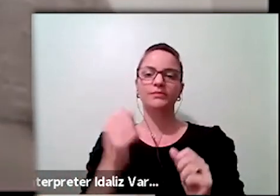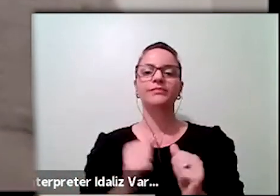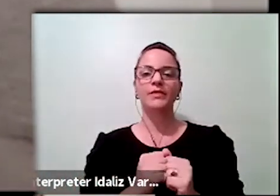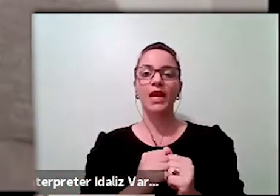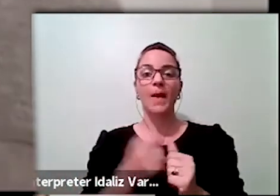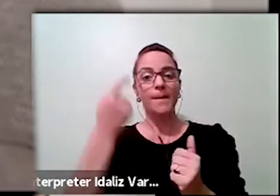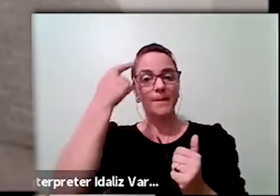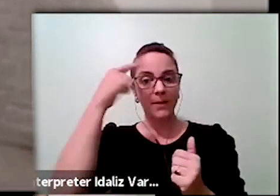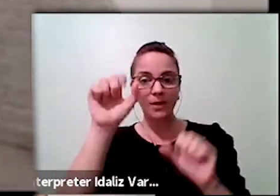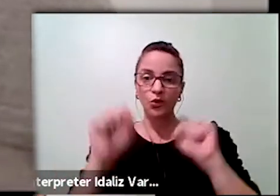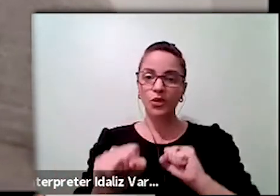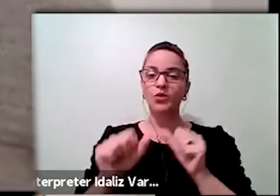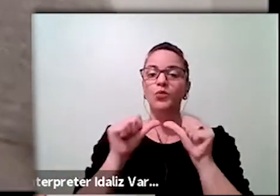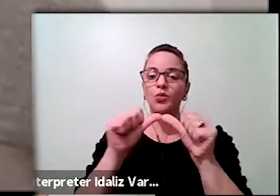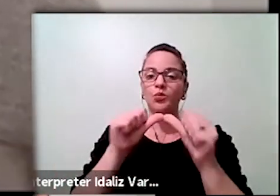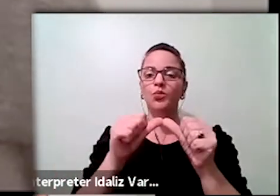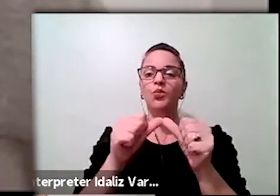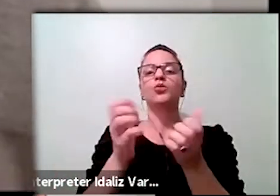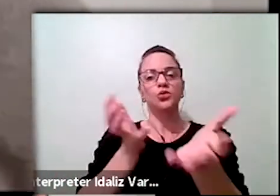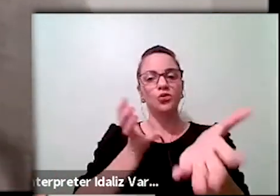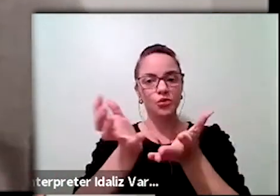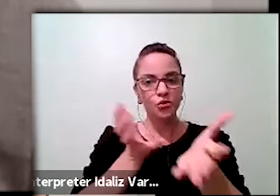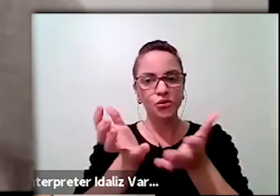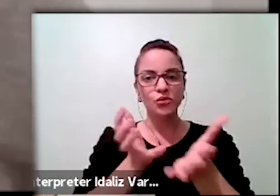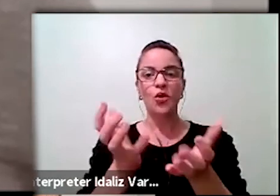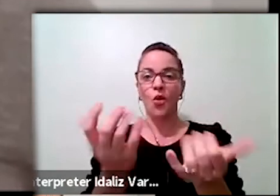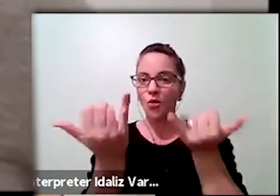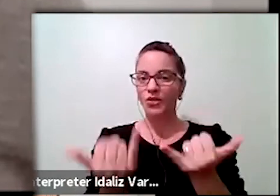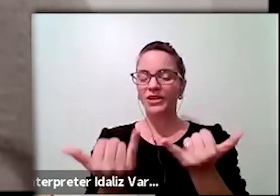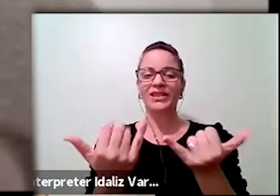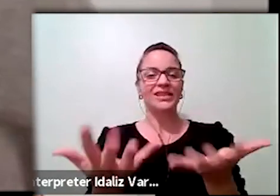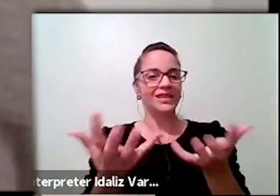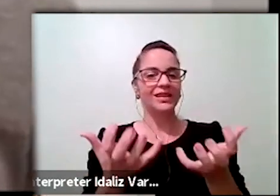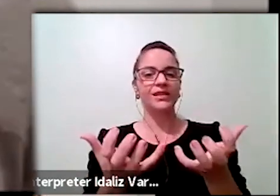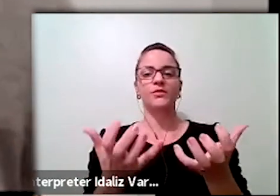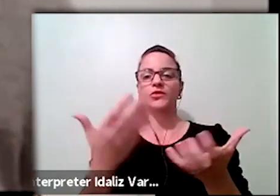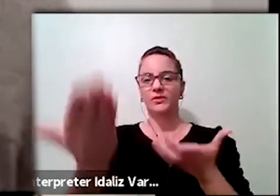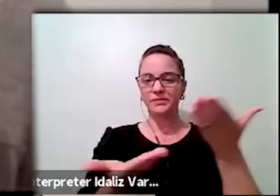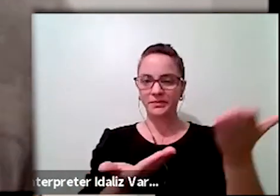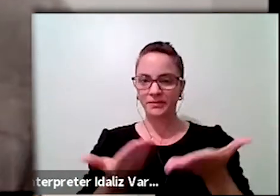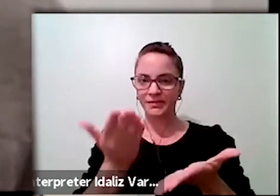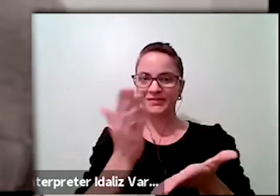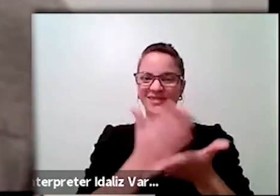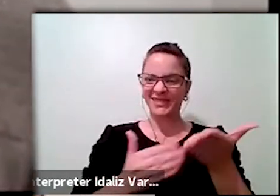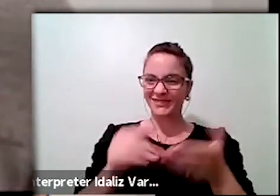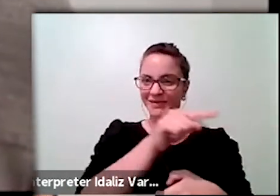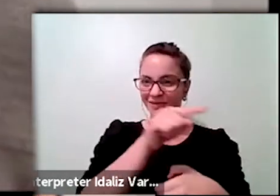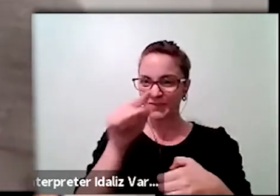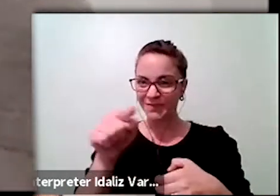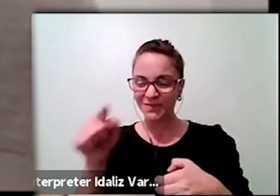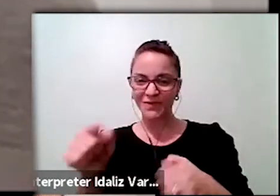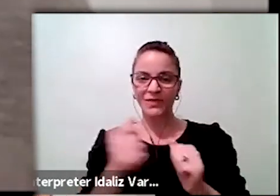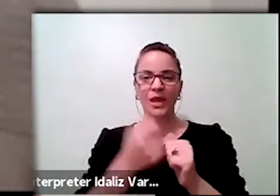Para hablar un poco más a fondo sobre esto, en el día de hoy decidimos tener una conversación no solo que se enmarque